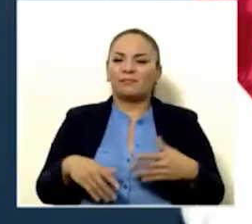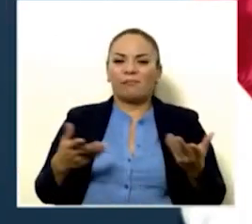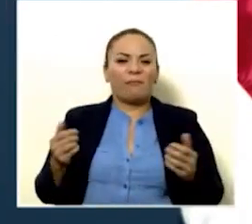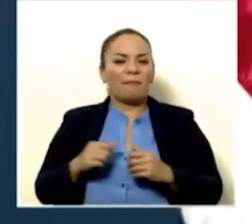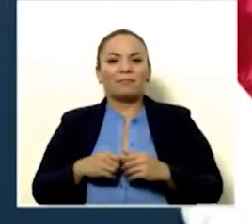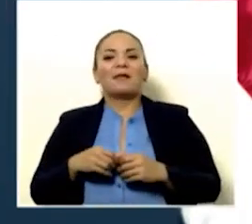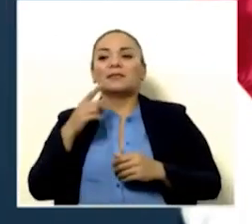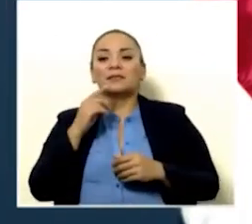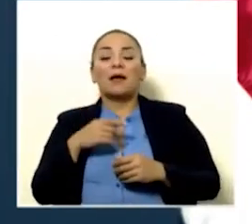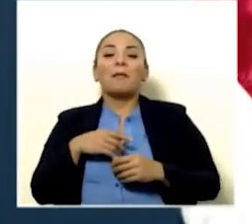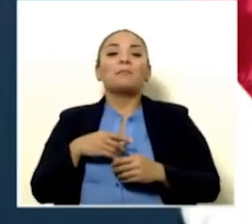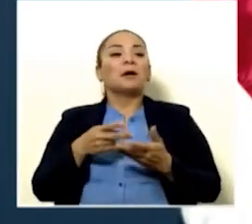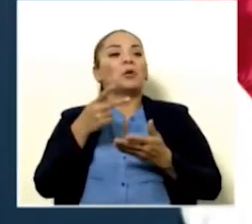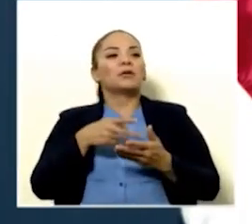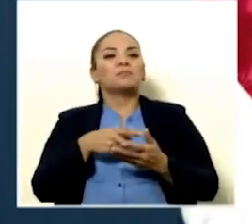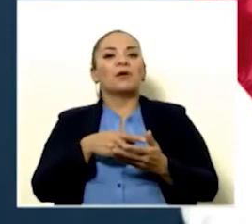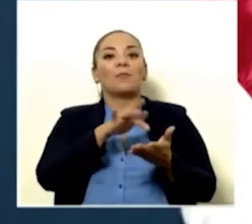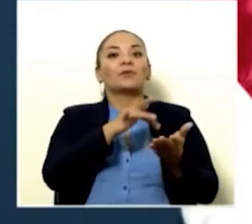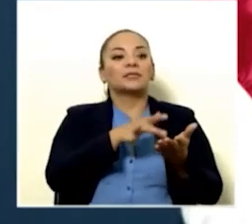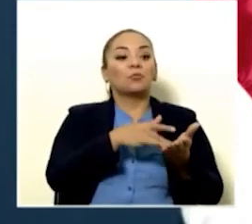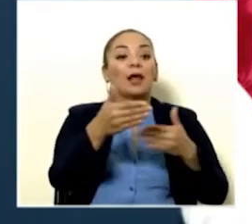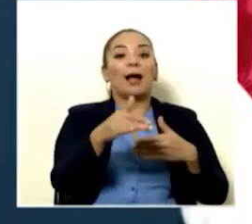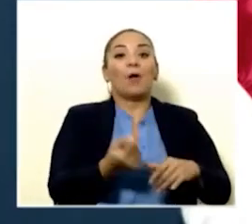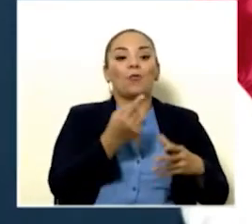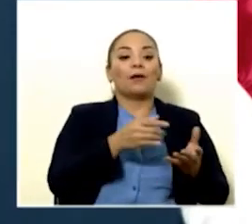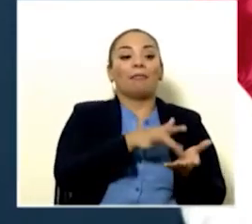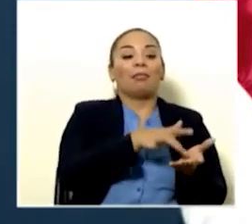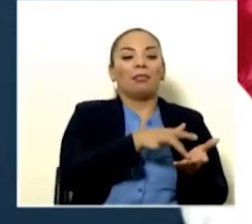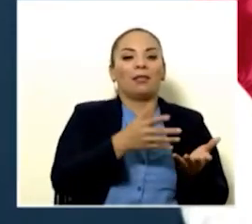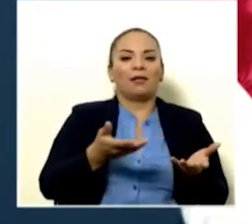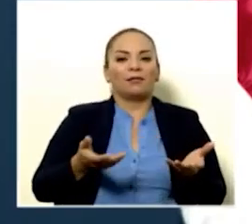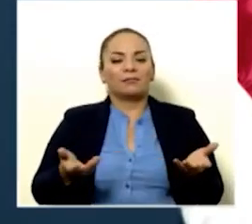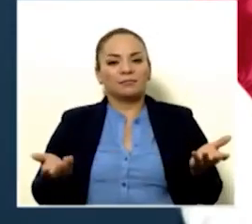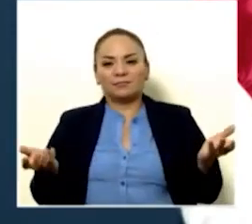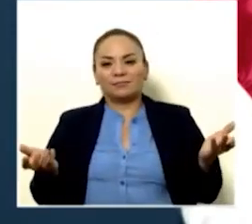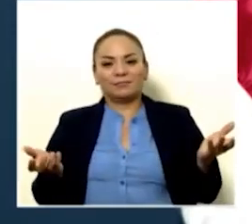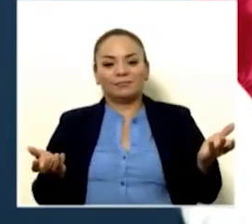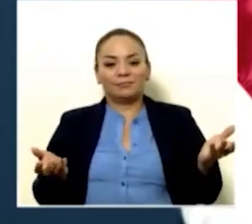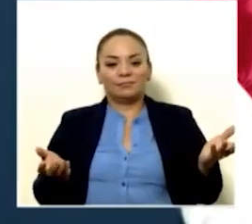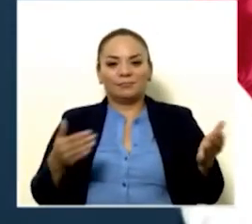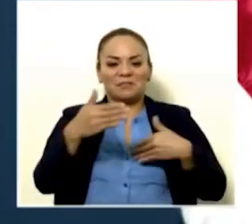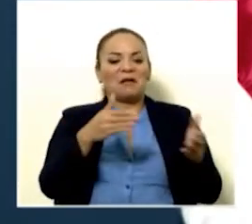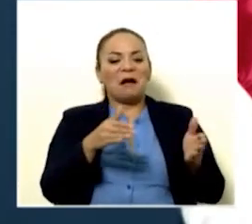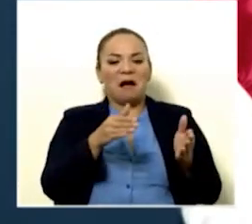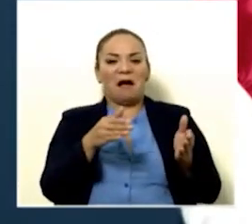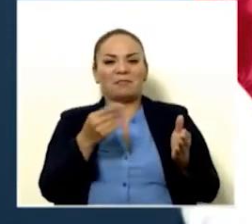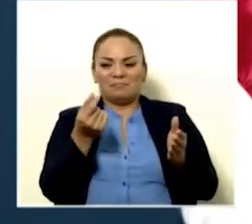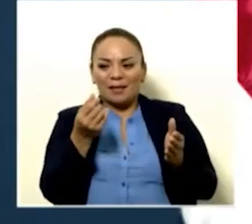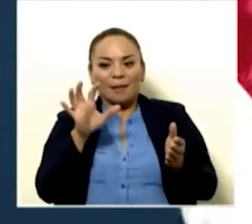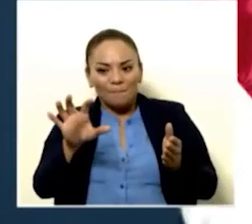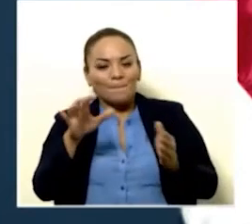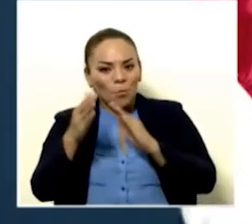caja de dinero, no la caja costarricense. Entrémosle a la caja y a la caja fuerte del pueblo. Ese tipo